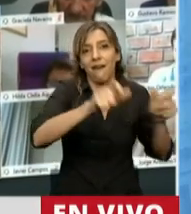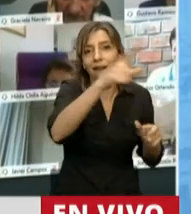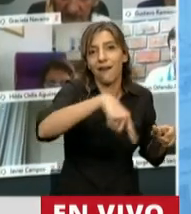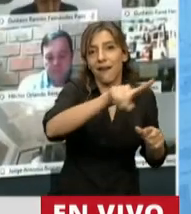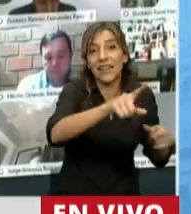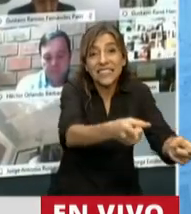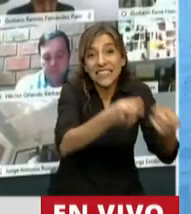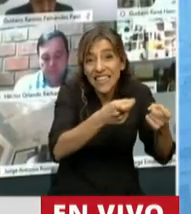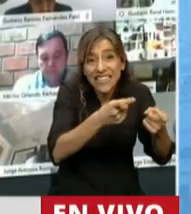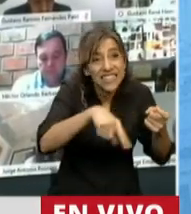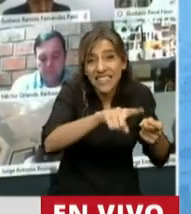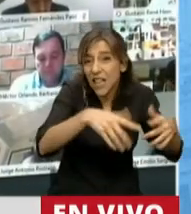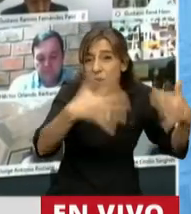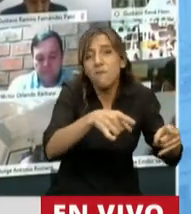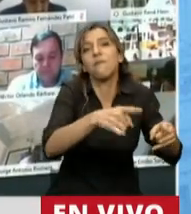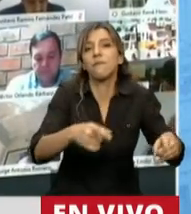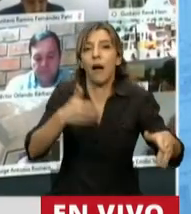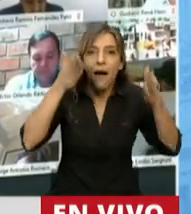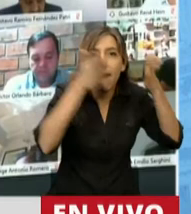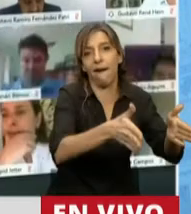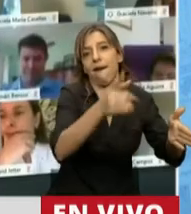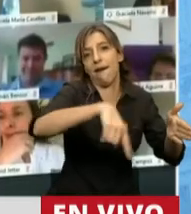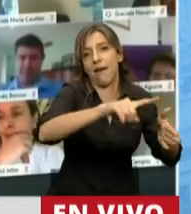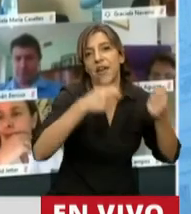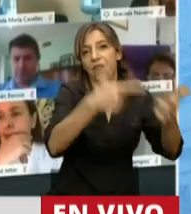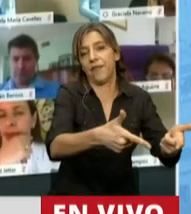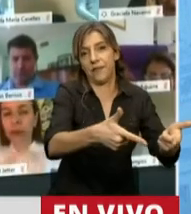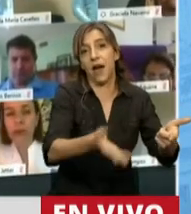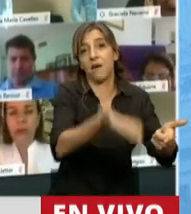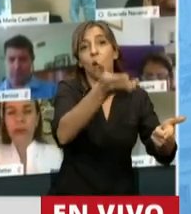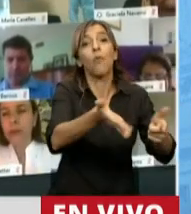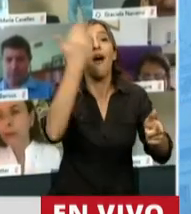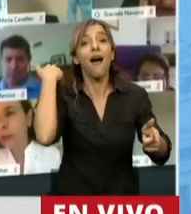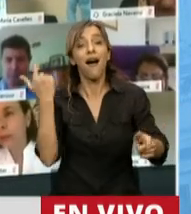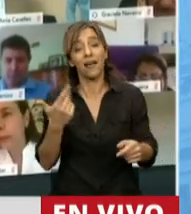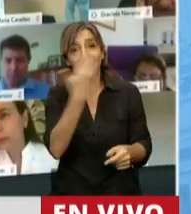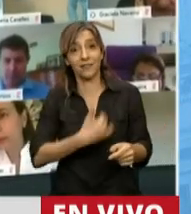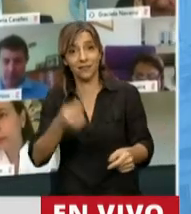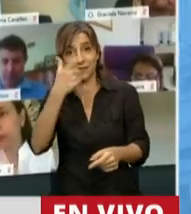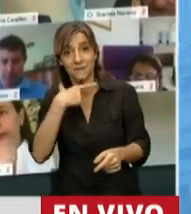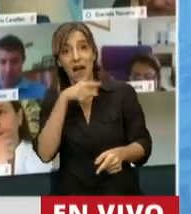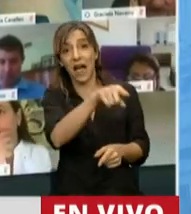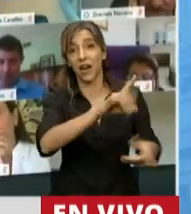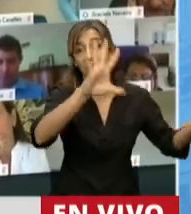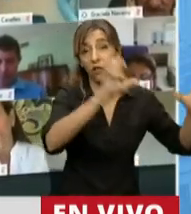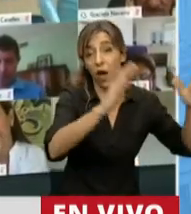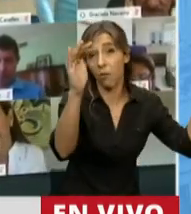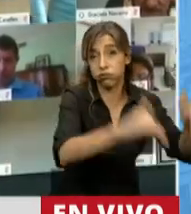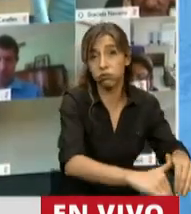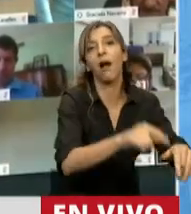más necesitan y los que la pasaron tan mal en estos 4 años de gobierno macrista. Entonces, nuestro